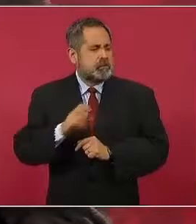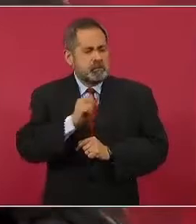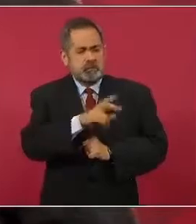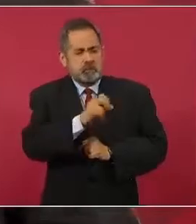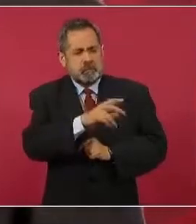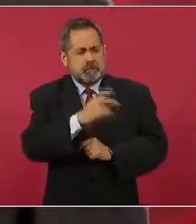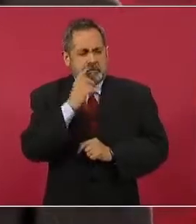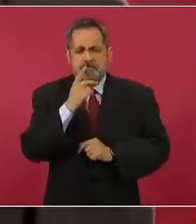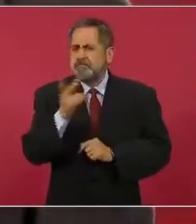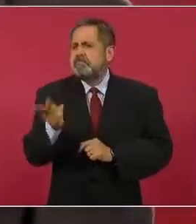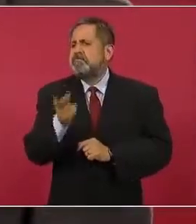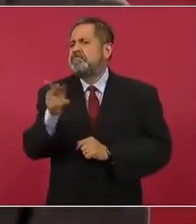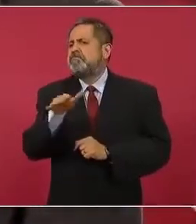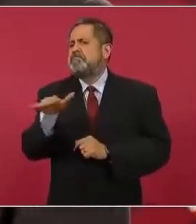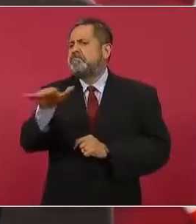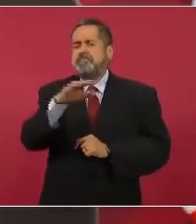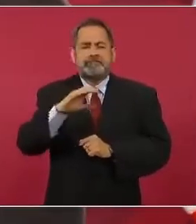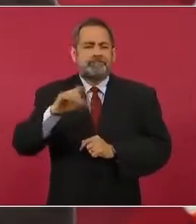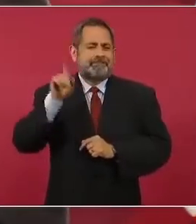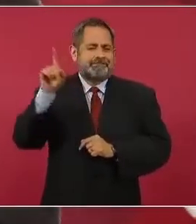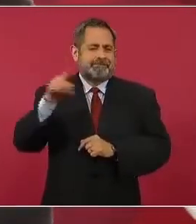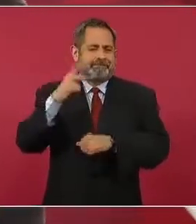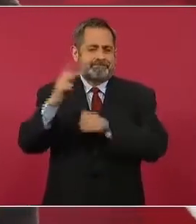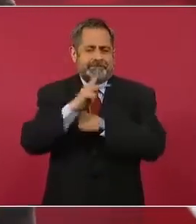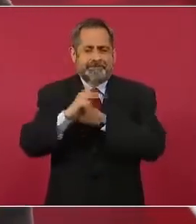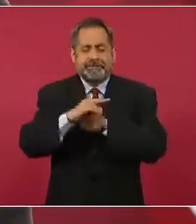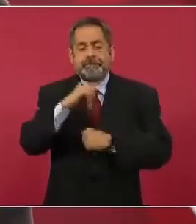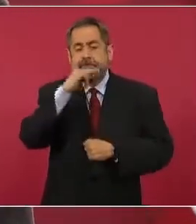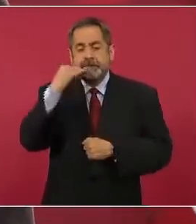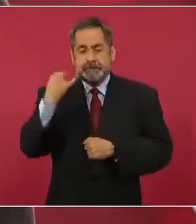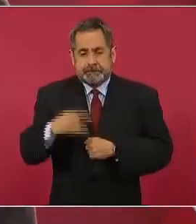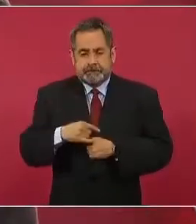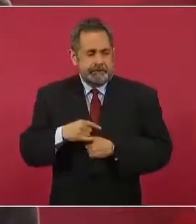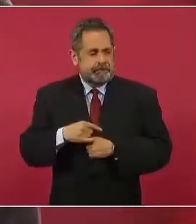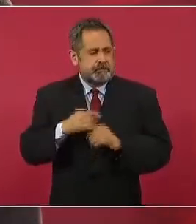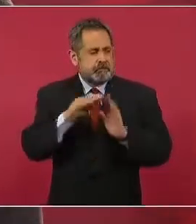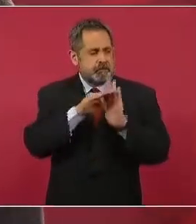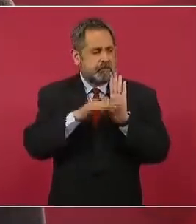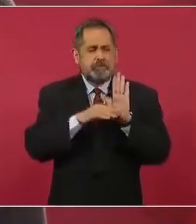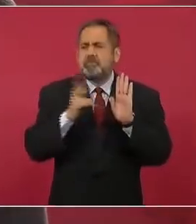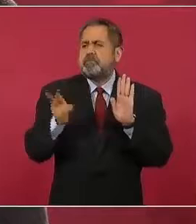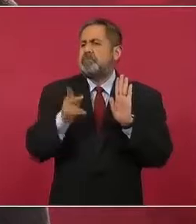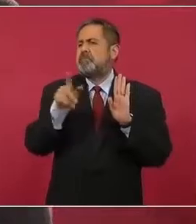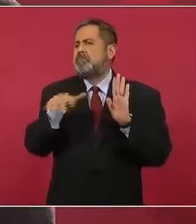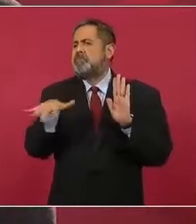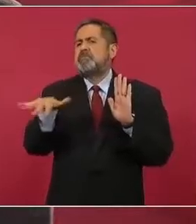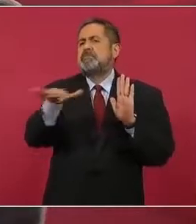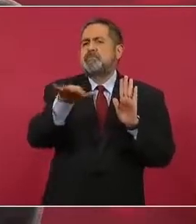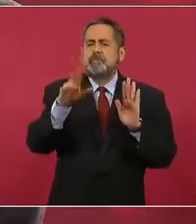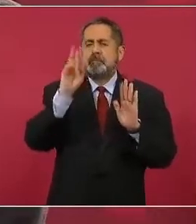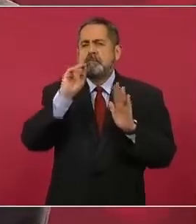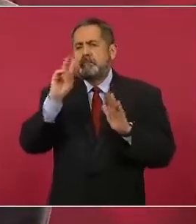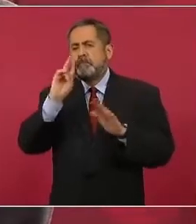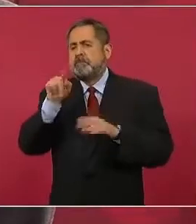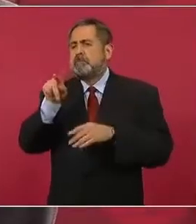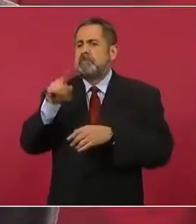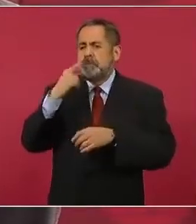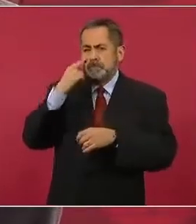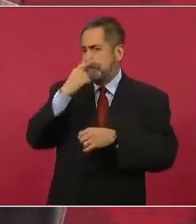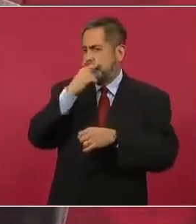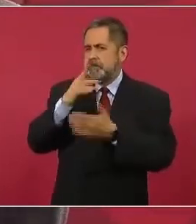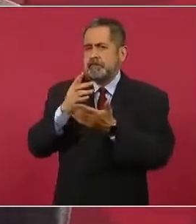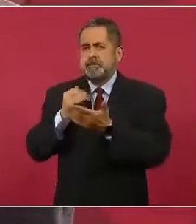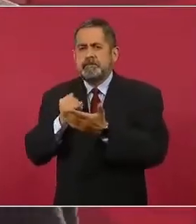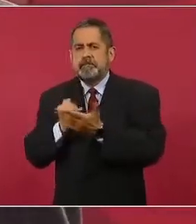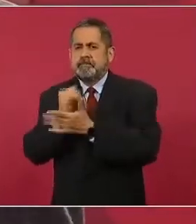materia de democracia, que casi al mismo tiempo, en el 88,